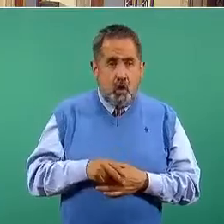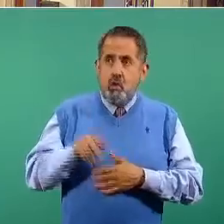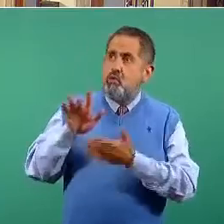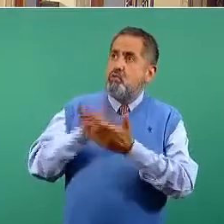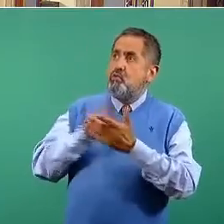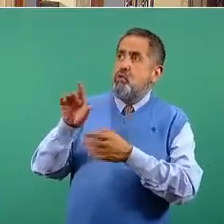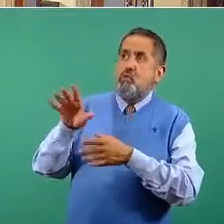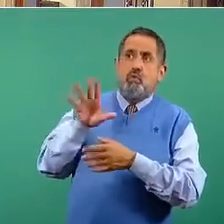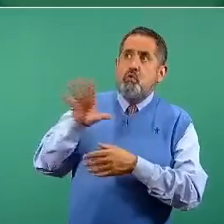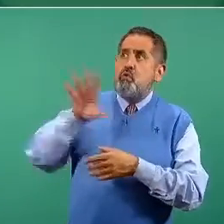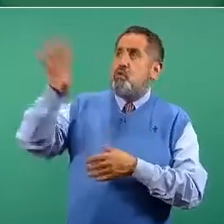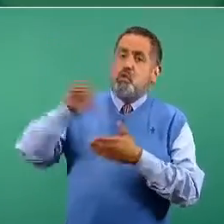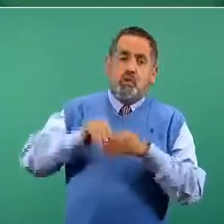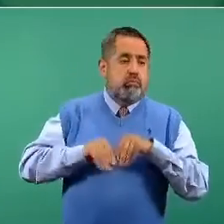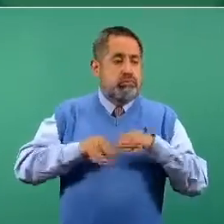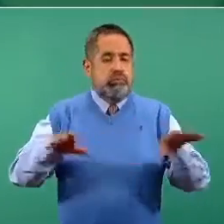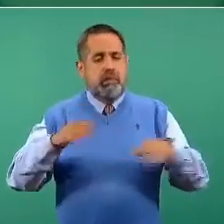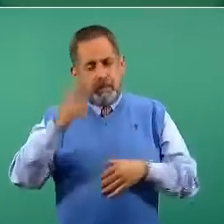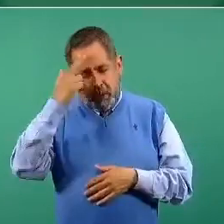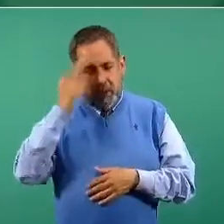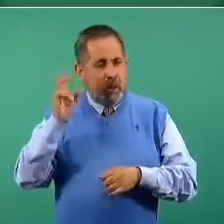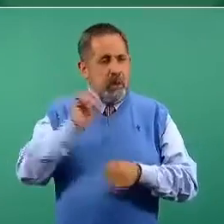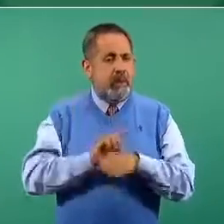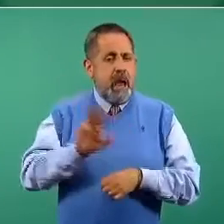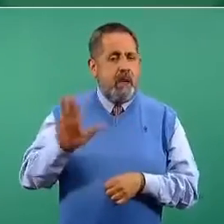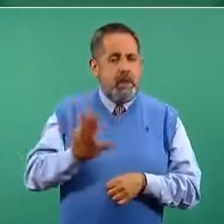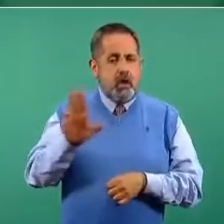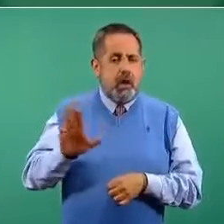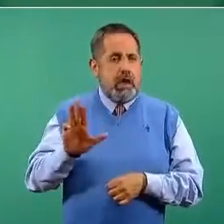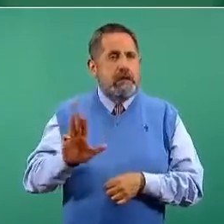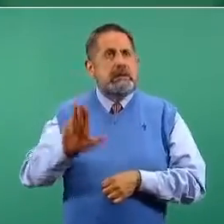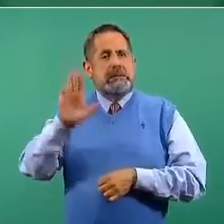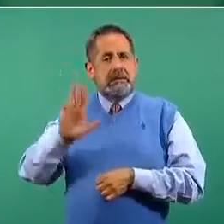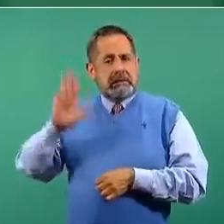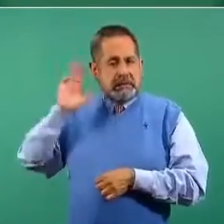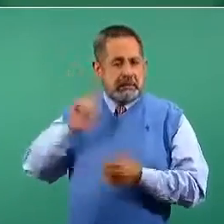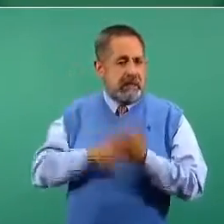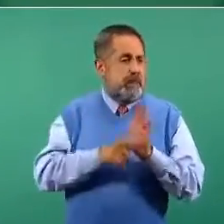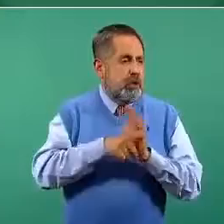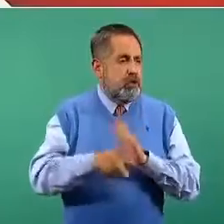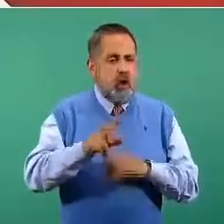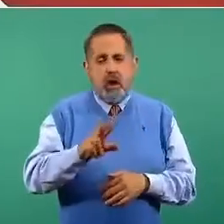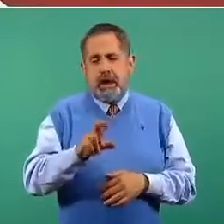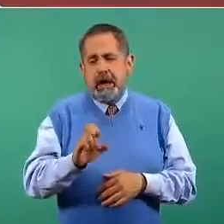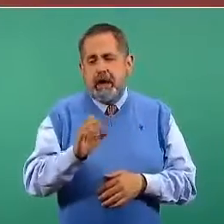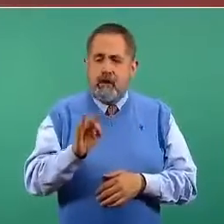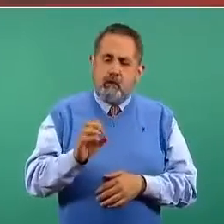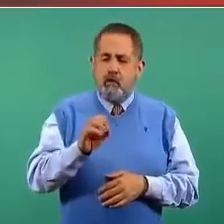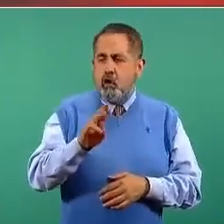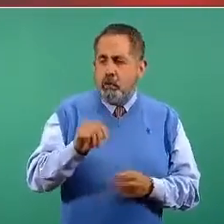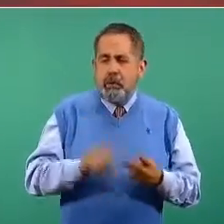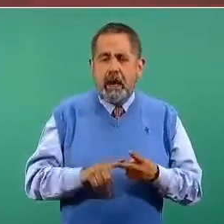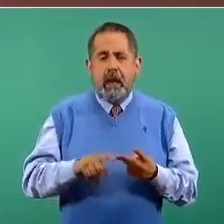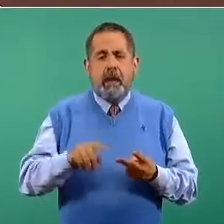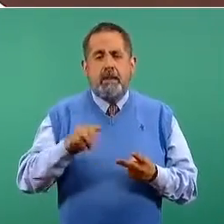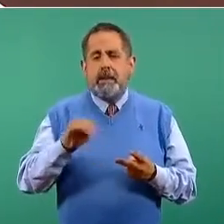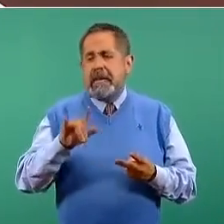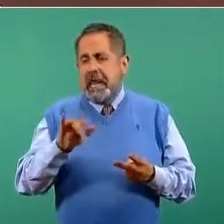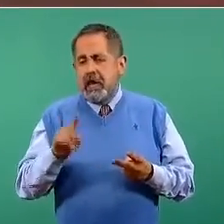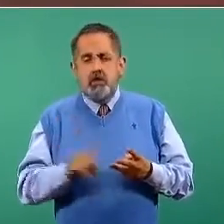en sus primeras planas. Recuerdo que era un miércoles, hace un par de semanas. Reforma lo hizo, El Universal lo hizo, Milenio lo hizo, Crónica